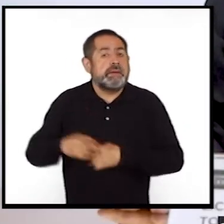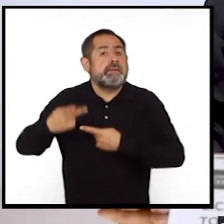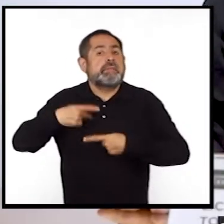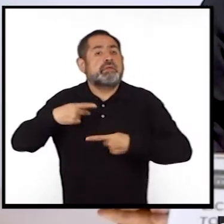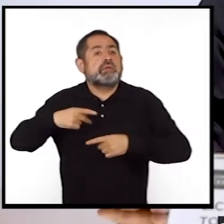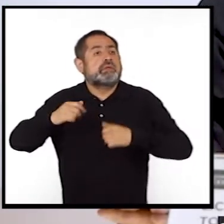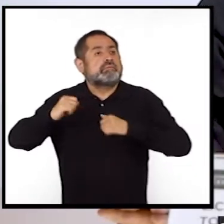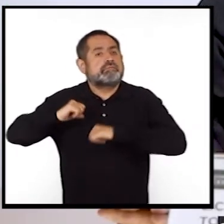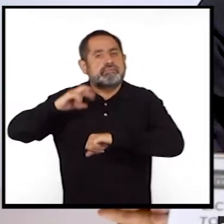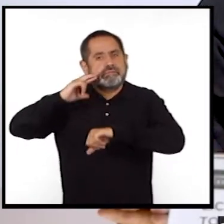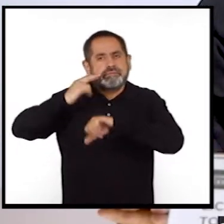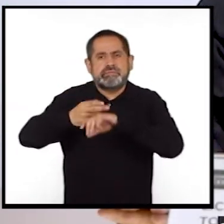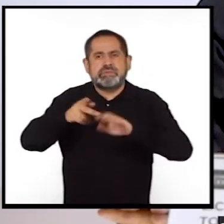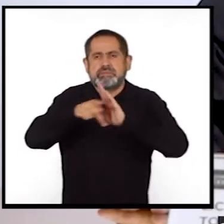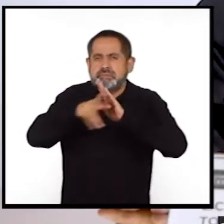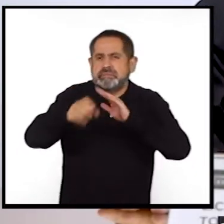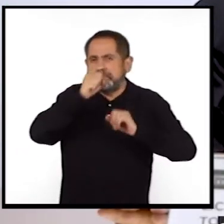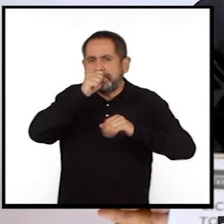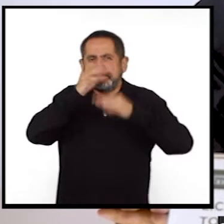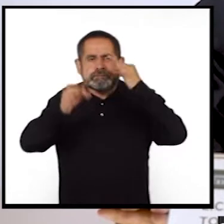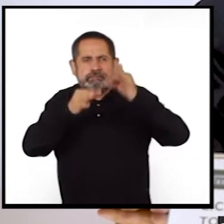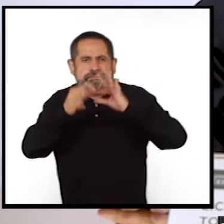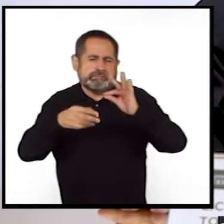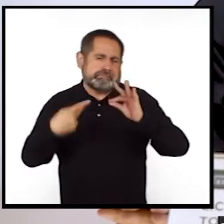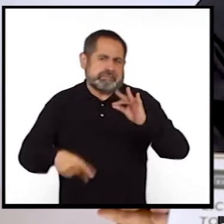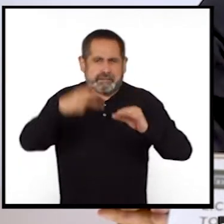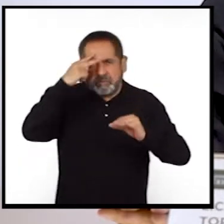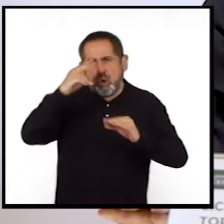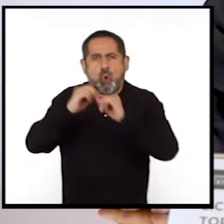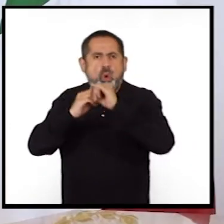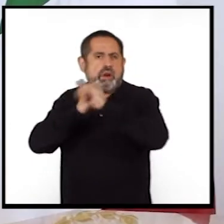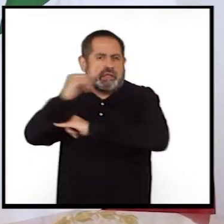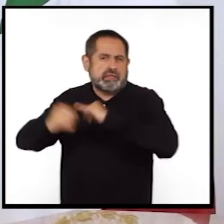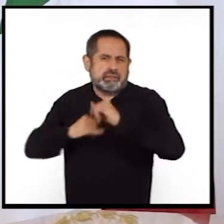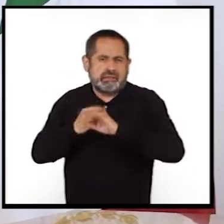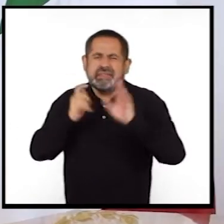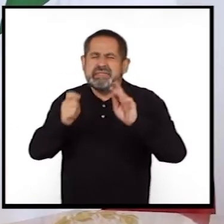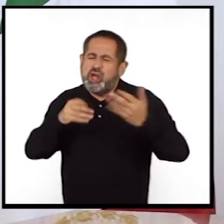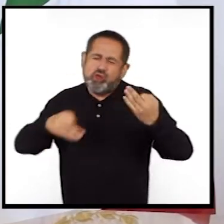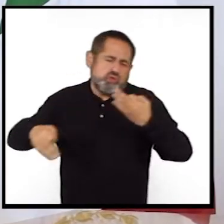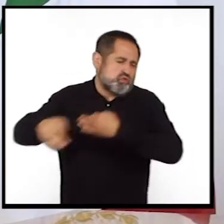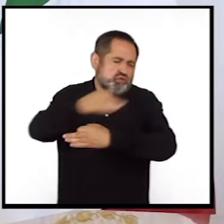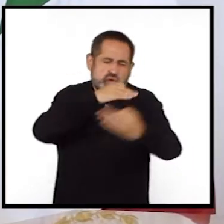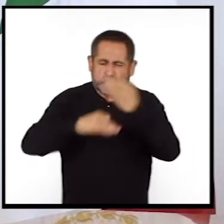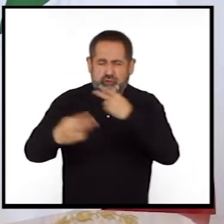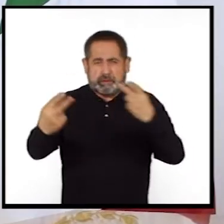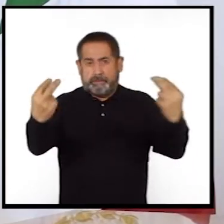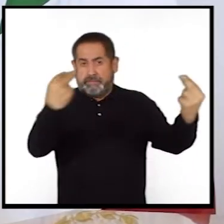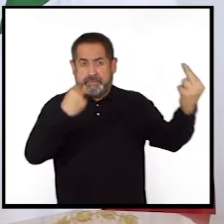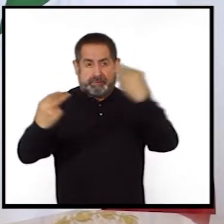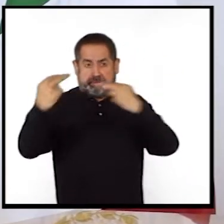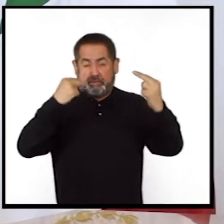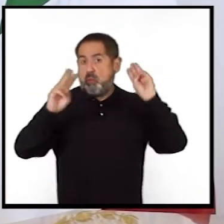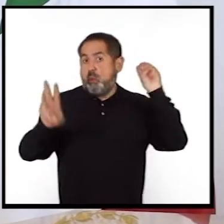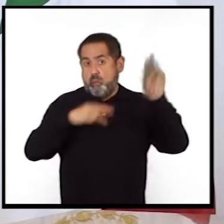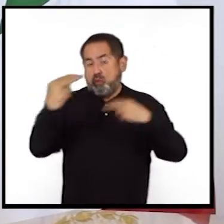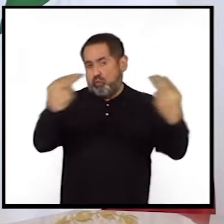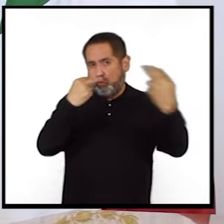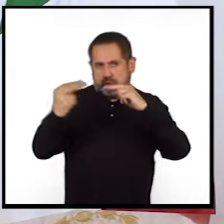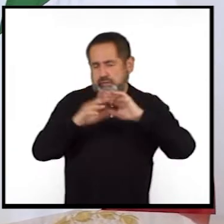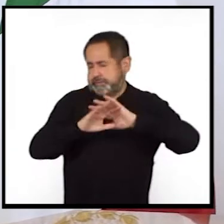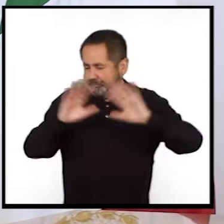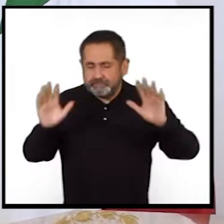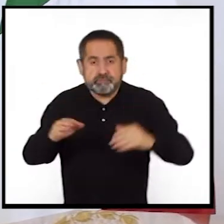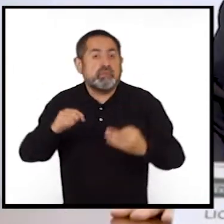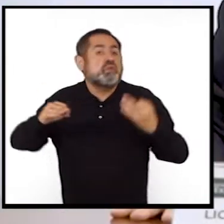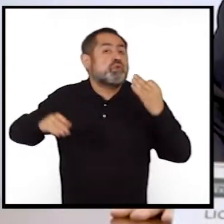medios de comunicación nacionales e internacionales y a todos quienes nos ven en otras latitudes